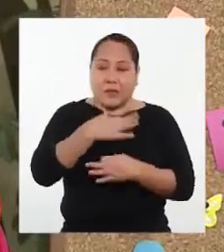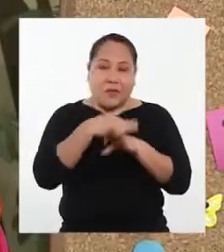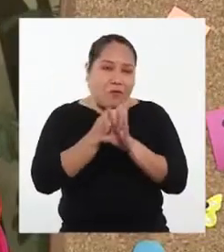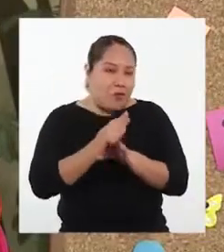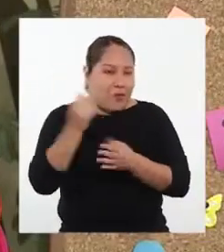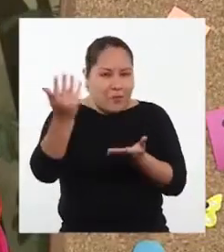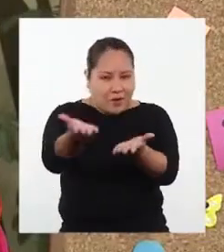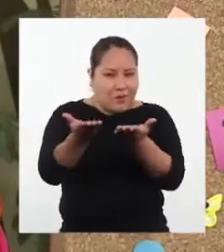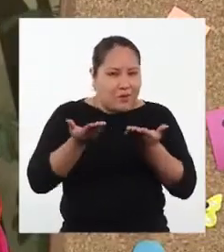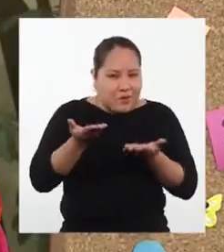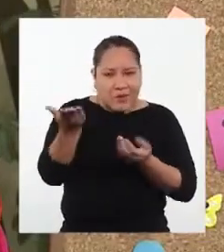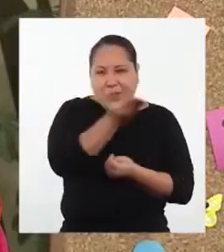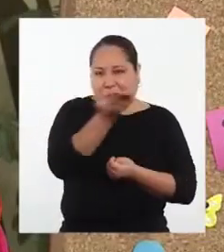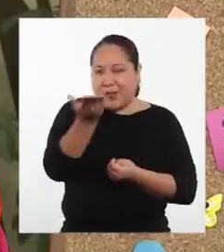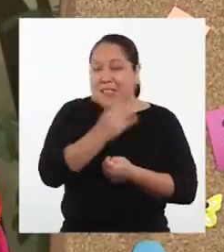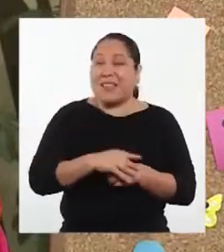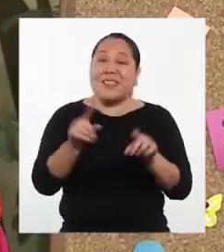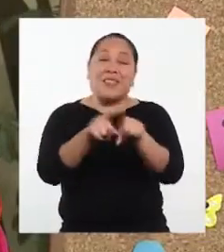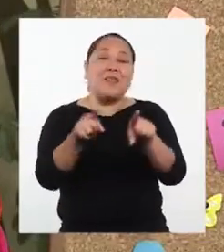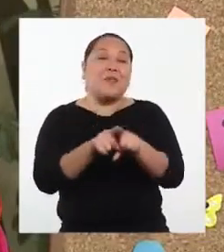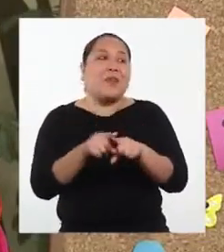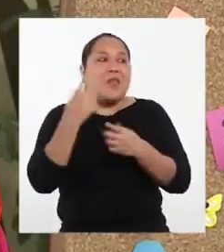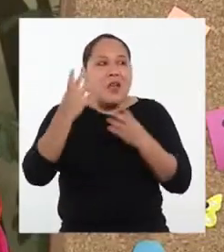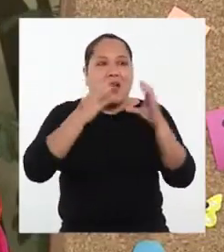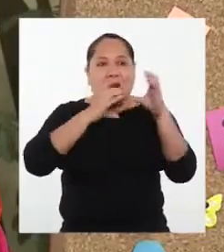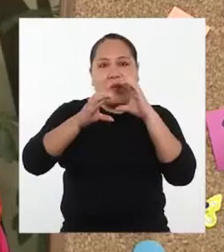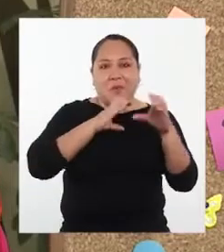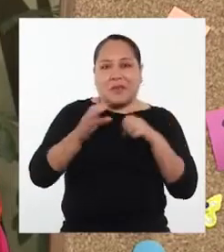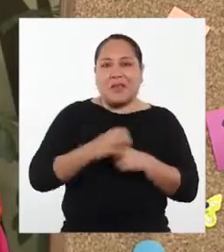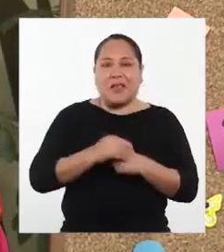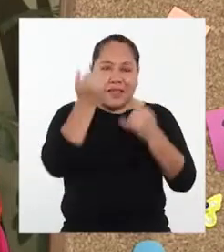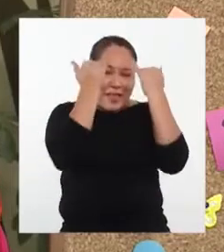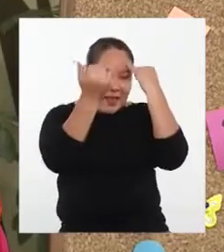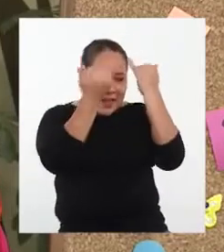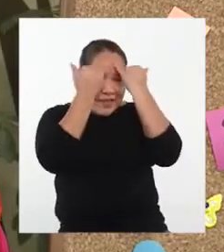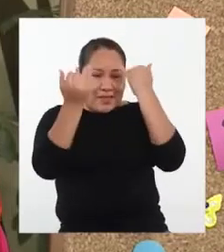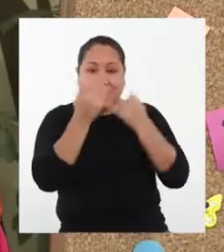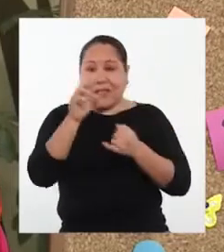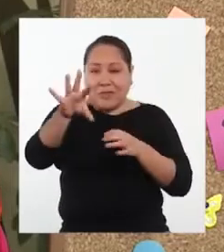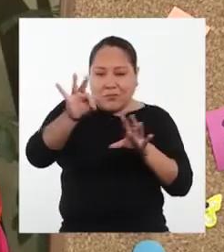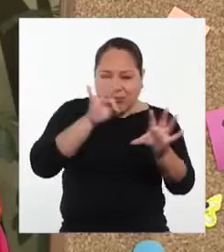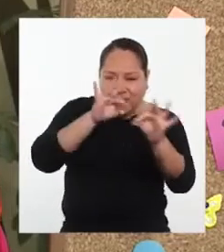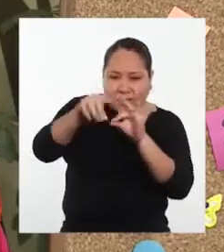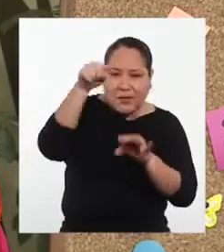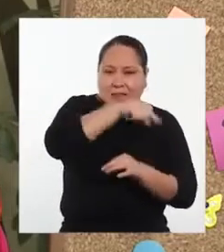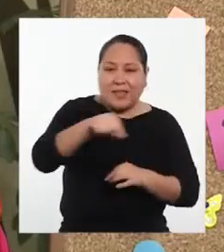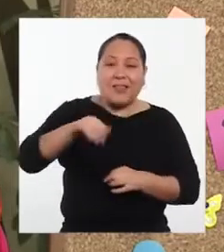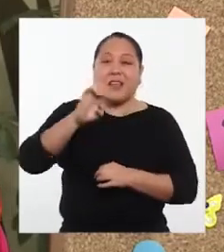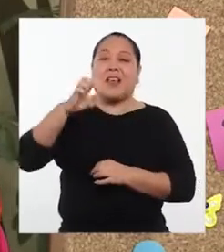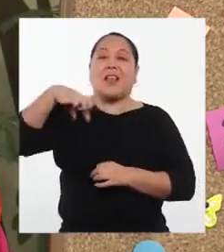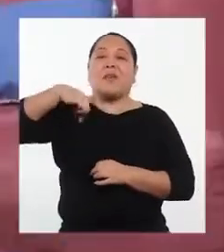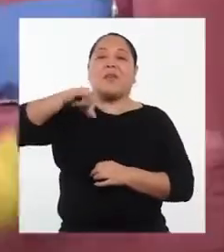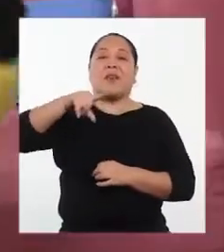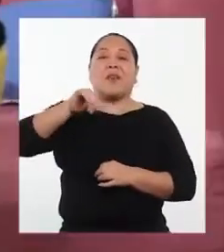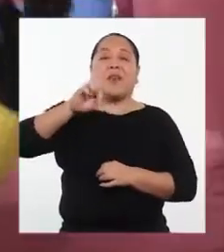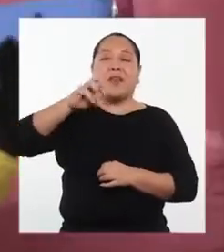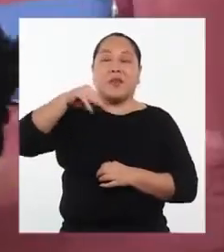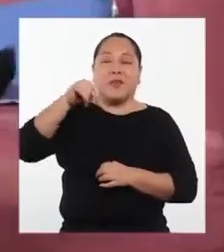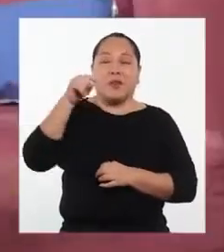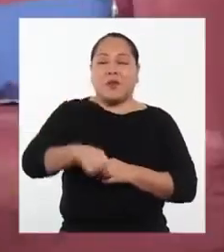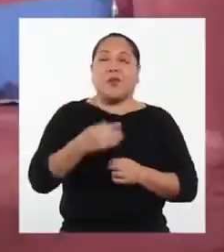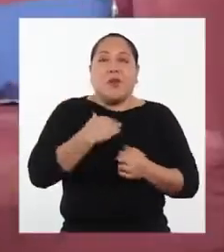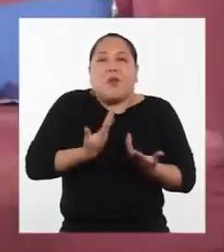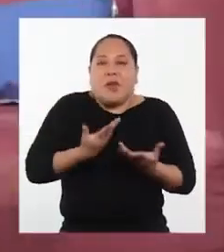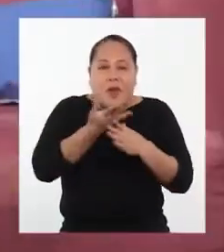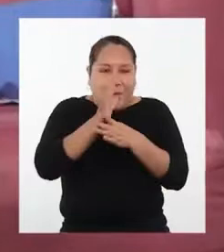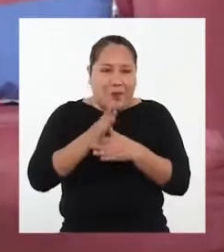ese sentido, las y los invitamos a ustedes también a hablar de las ideas que sacaron de estos epigramas. Voy a